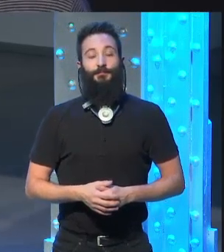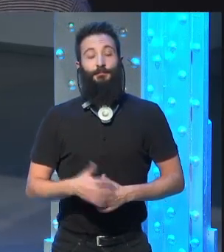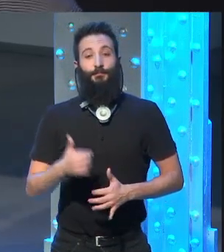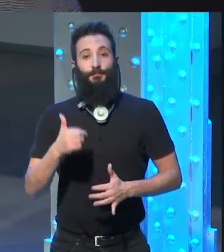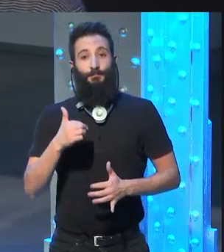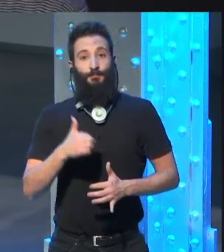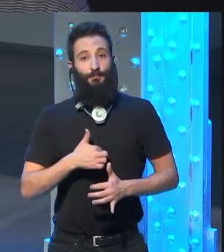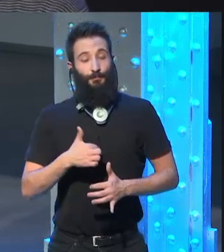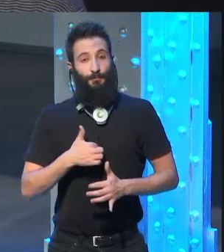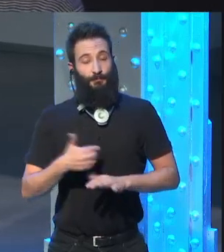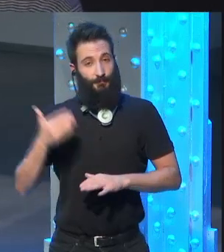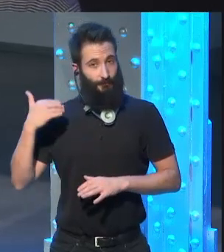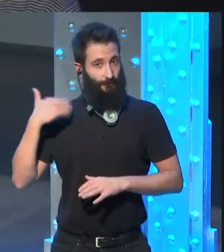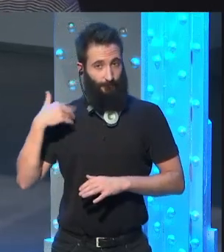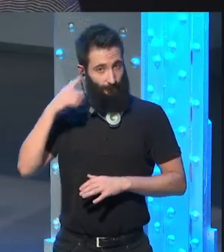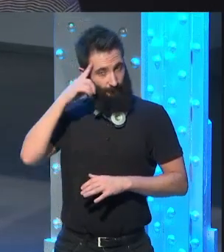Yo no sabía que